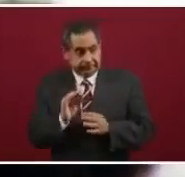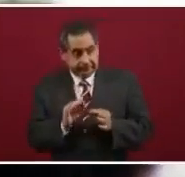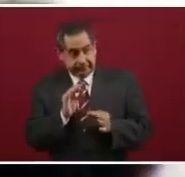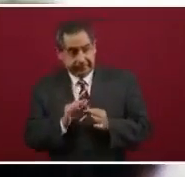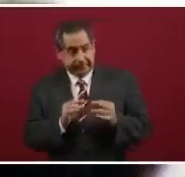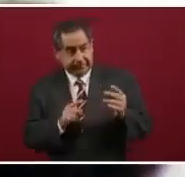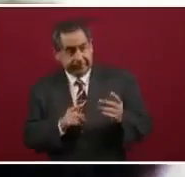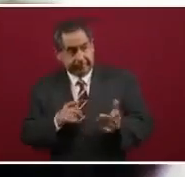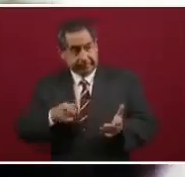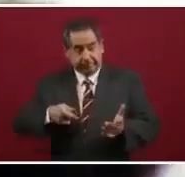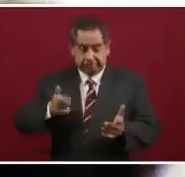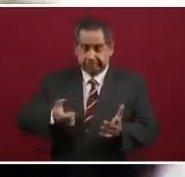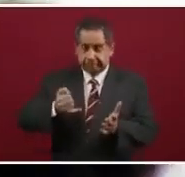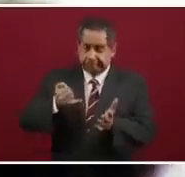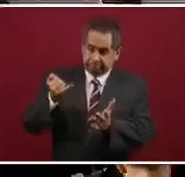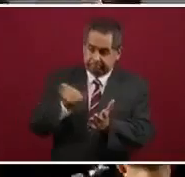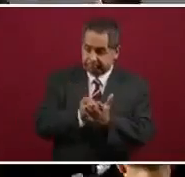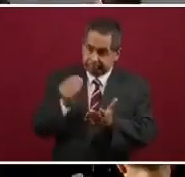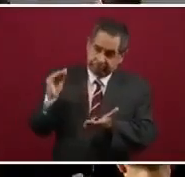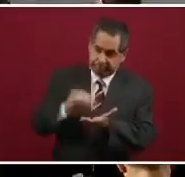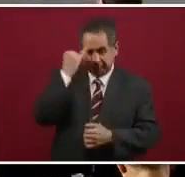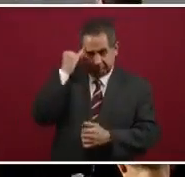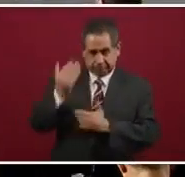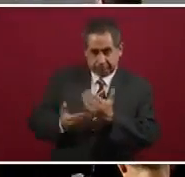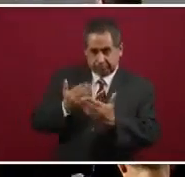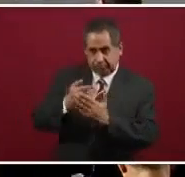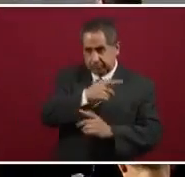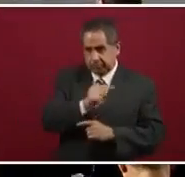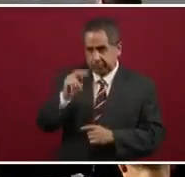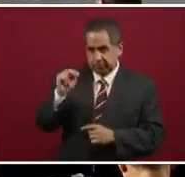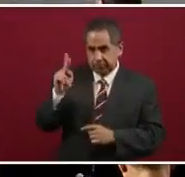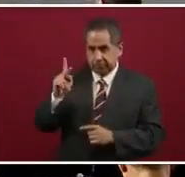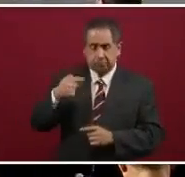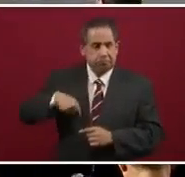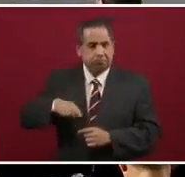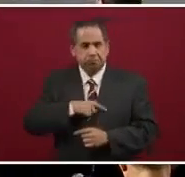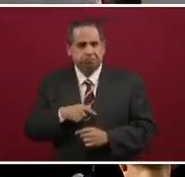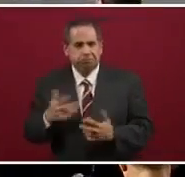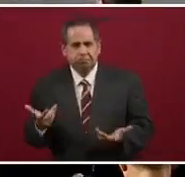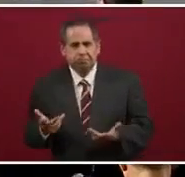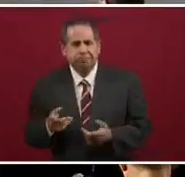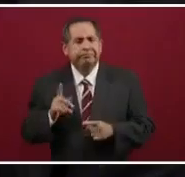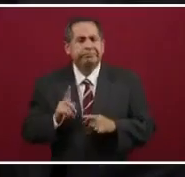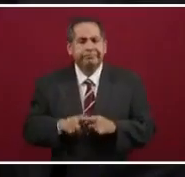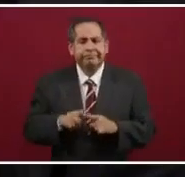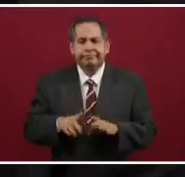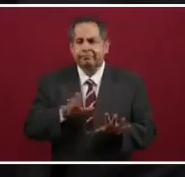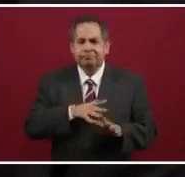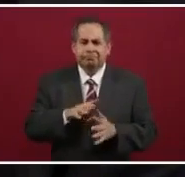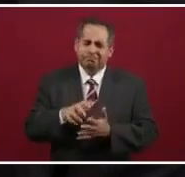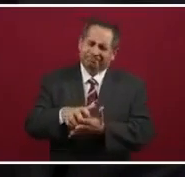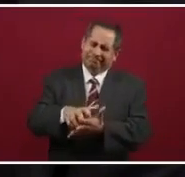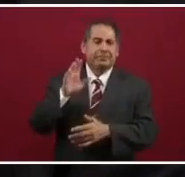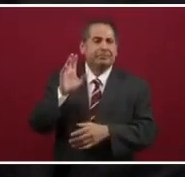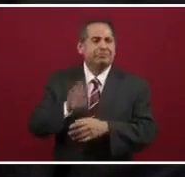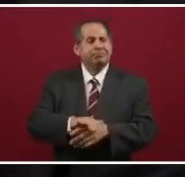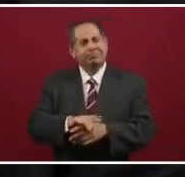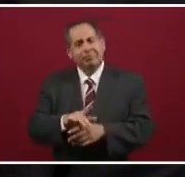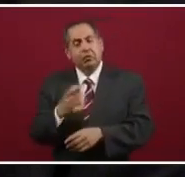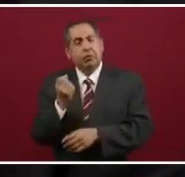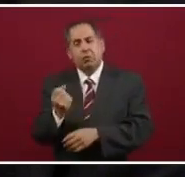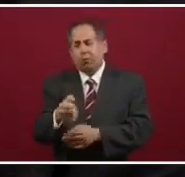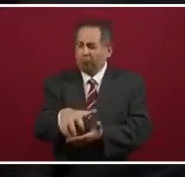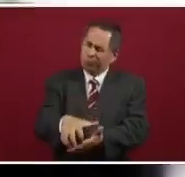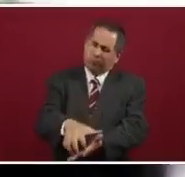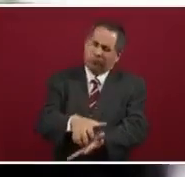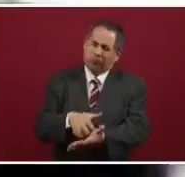cumplir este impuesto o esos impuestos que está proponiendo, ¿nos harán hacer una austeridad republicana más fuerte